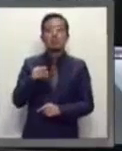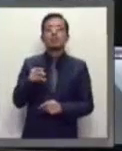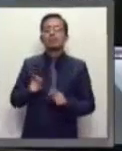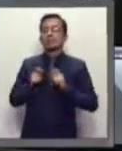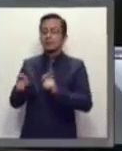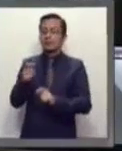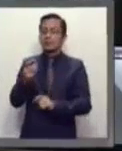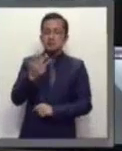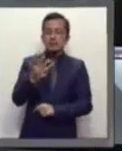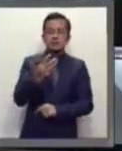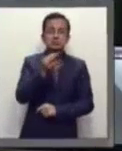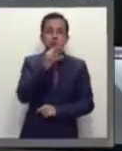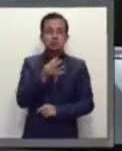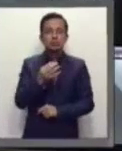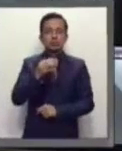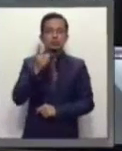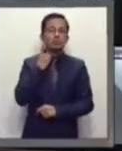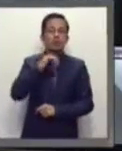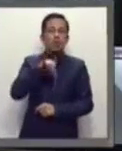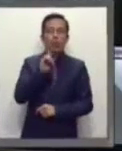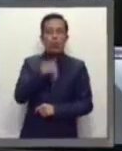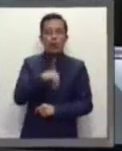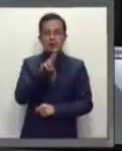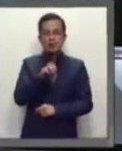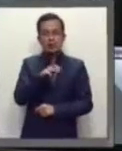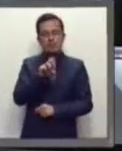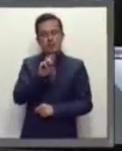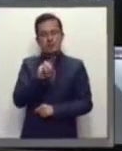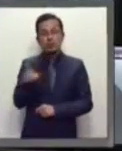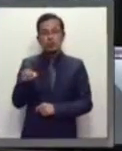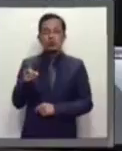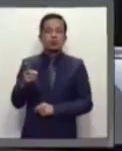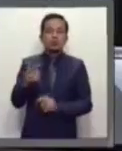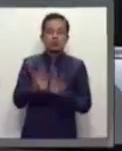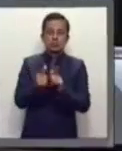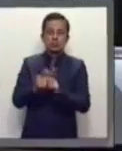El diputado Juan Romero Tenorio, del Grupo Parlamentario de Morena.